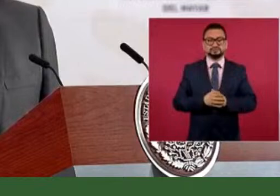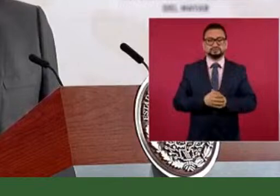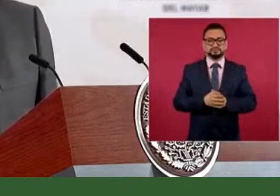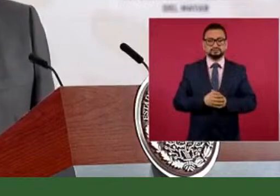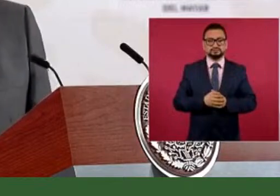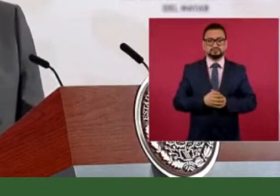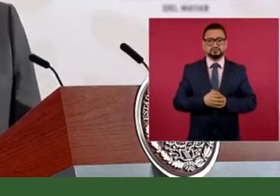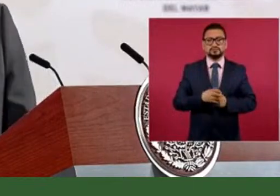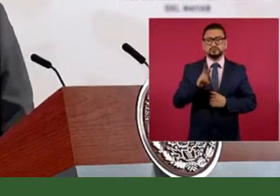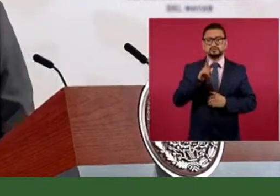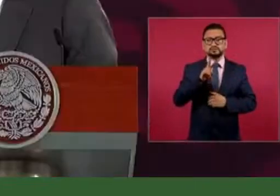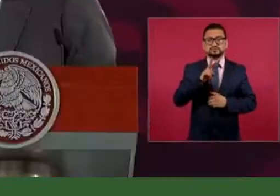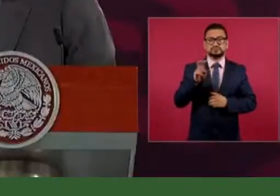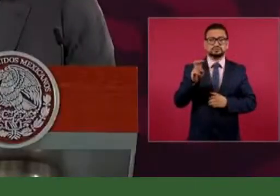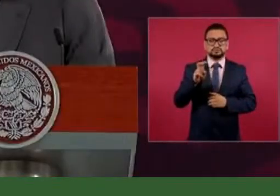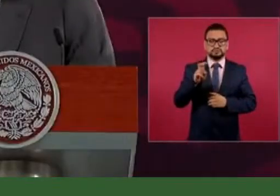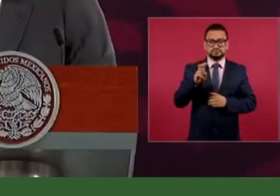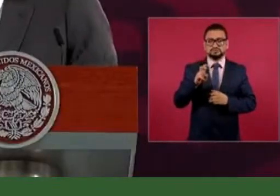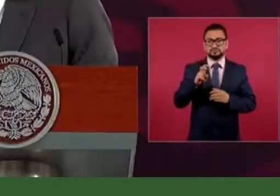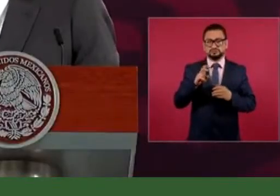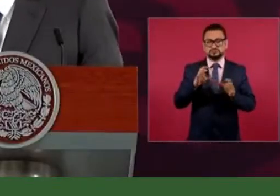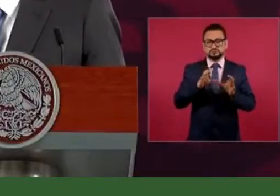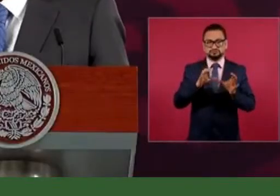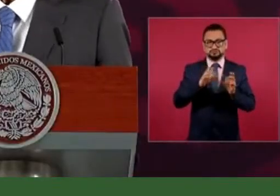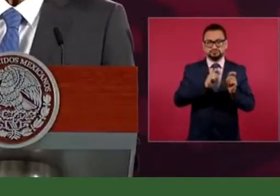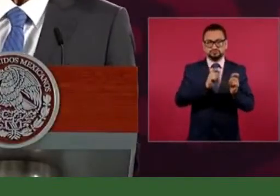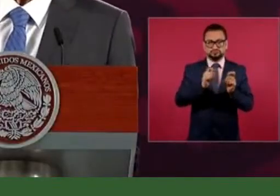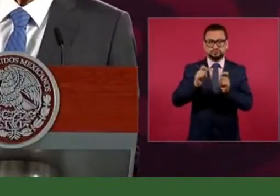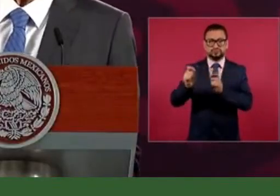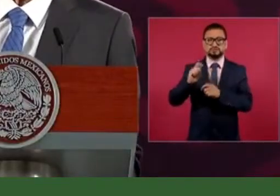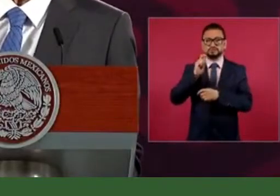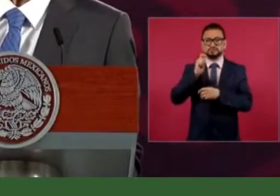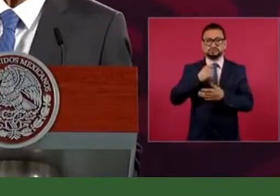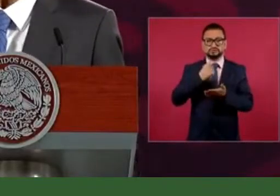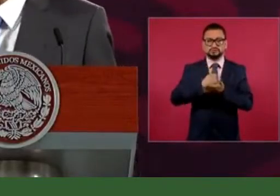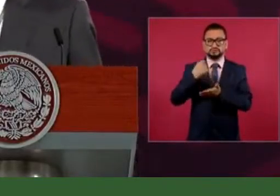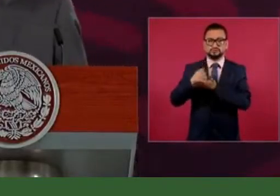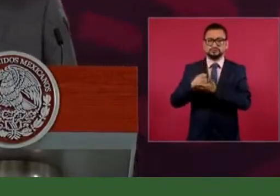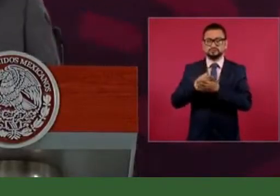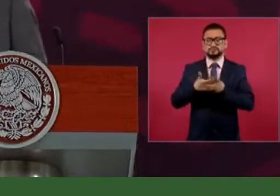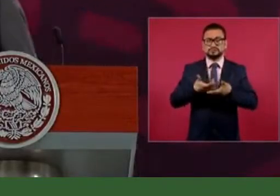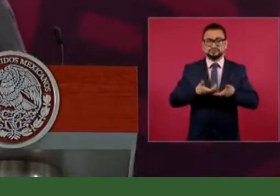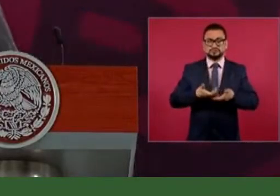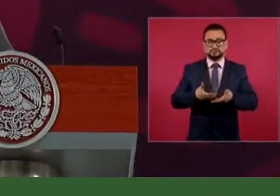más de 200 certificados de caminos que se construyeron